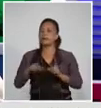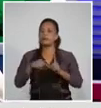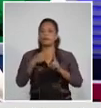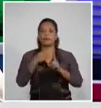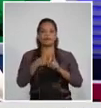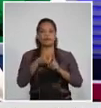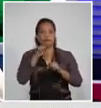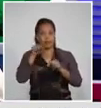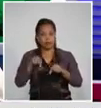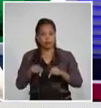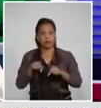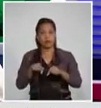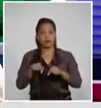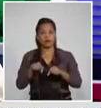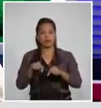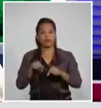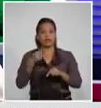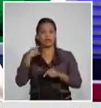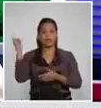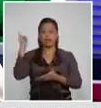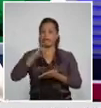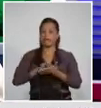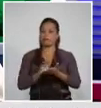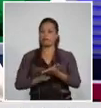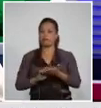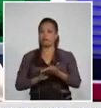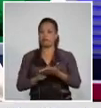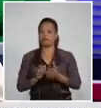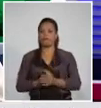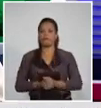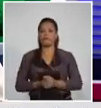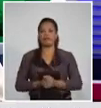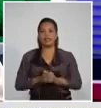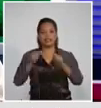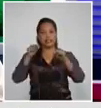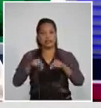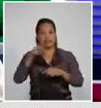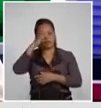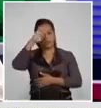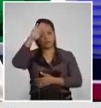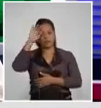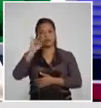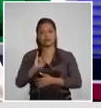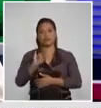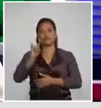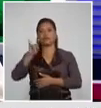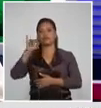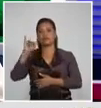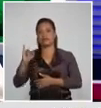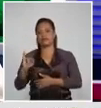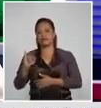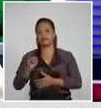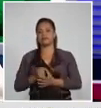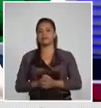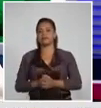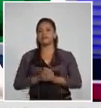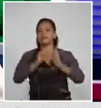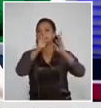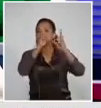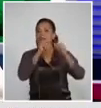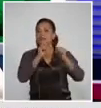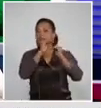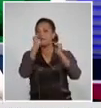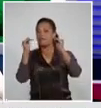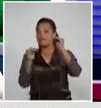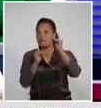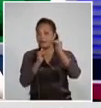COVID extranjero. Autóctonos 696, cifra inferior, pero